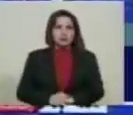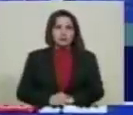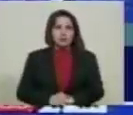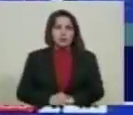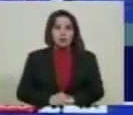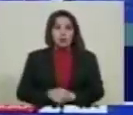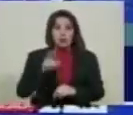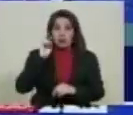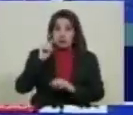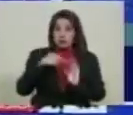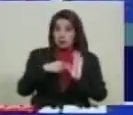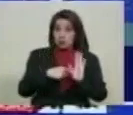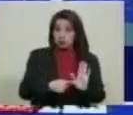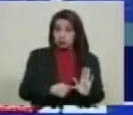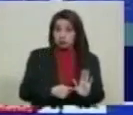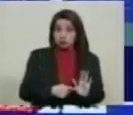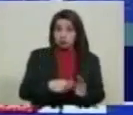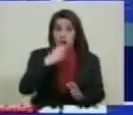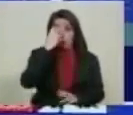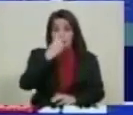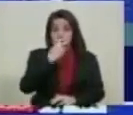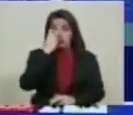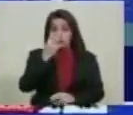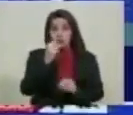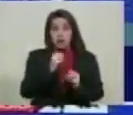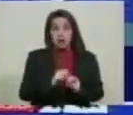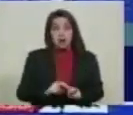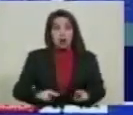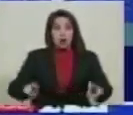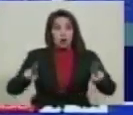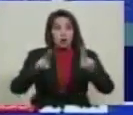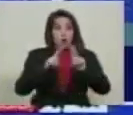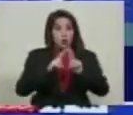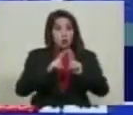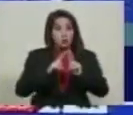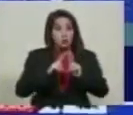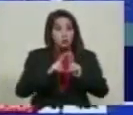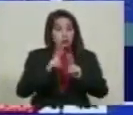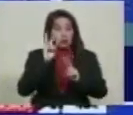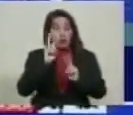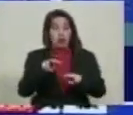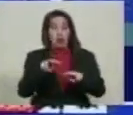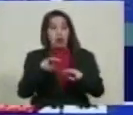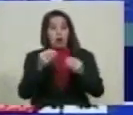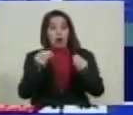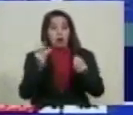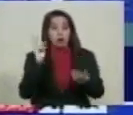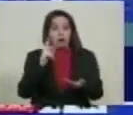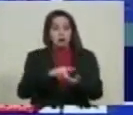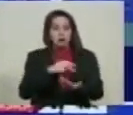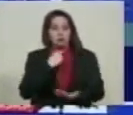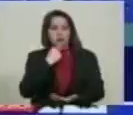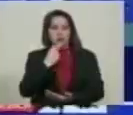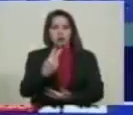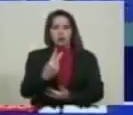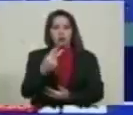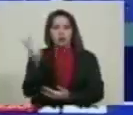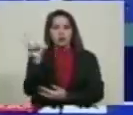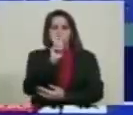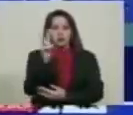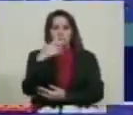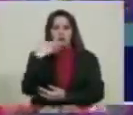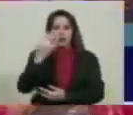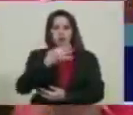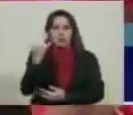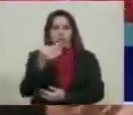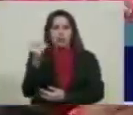buena muestra está la visita a Naciones Unidas y el impacto que tuvo en la región cuando llegó la voz de Venezuela, la verdad de